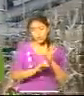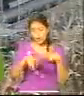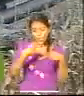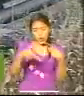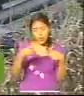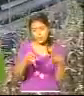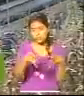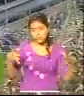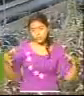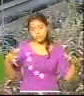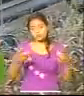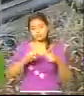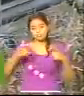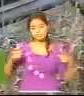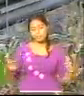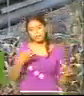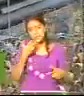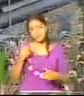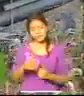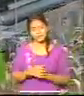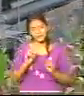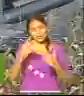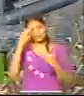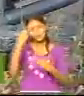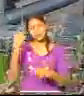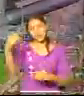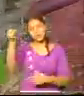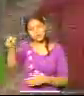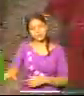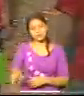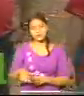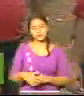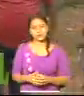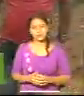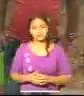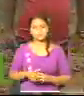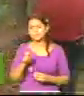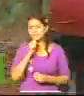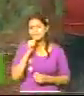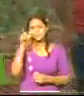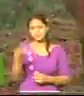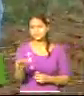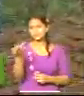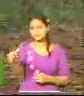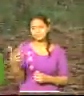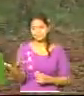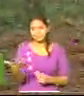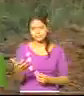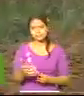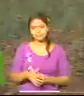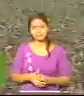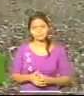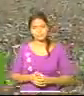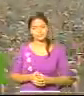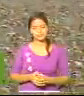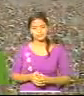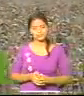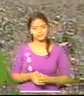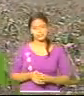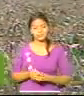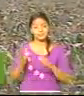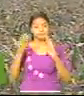reproducción. Exactamente. Genética. Así es. Bueno, Quiro, vamos a saludar allá a los compañeros. ¿Quiénes son esos compatriotas que se encuentran allí? Los